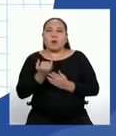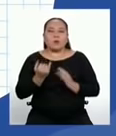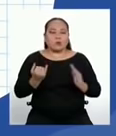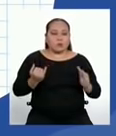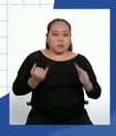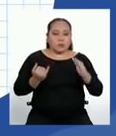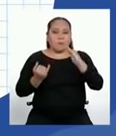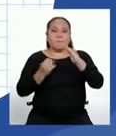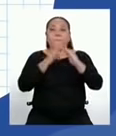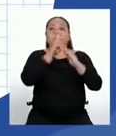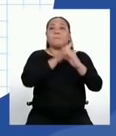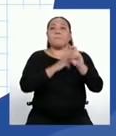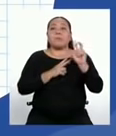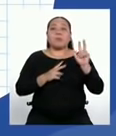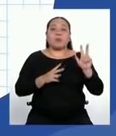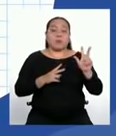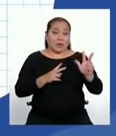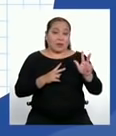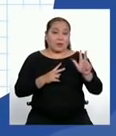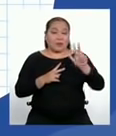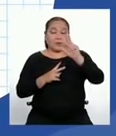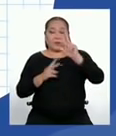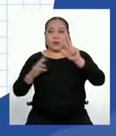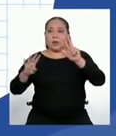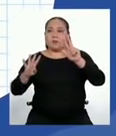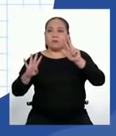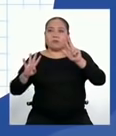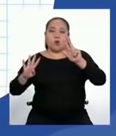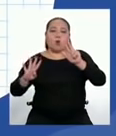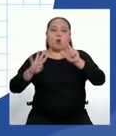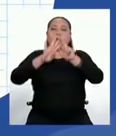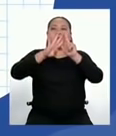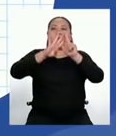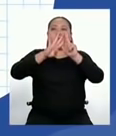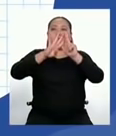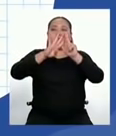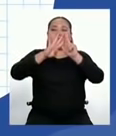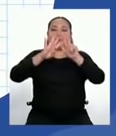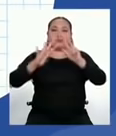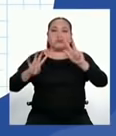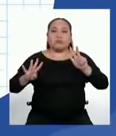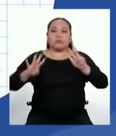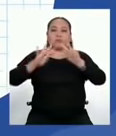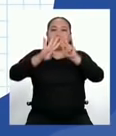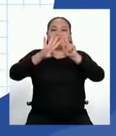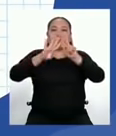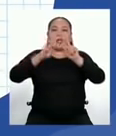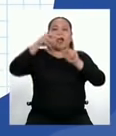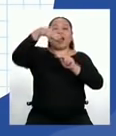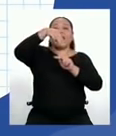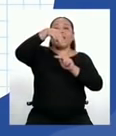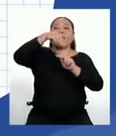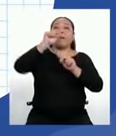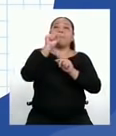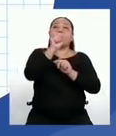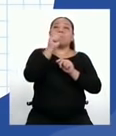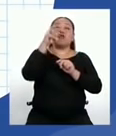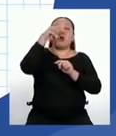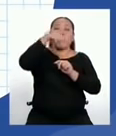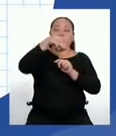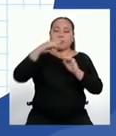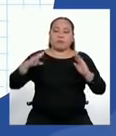verde, y el de longitud 4 centímetros, graficado de color anaranjado, al punto M de la intersección de